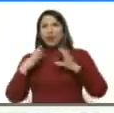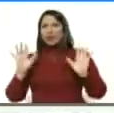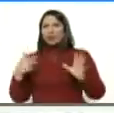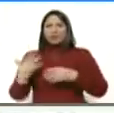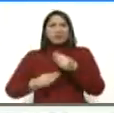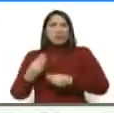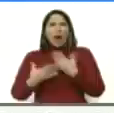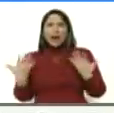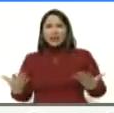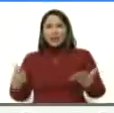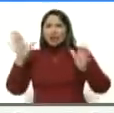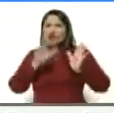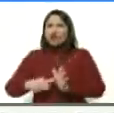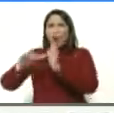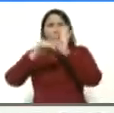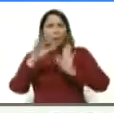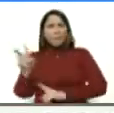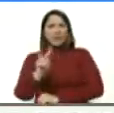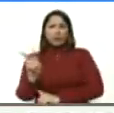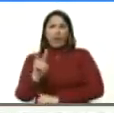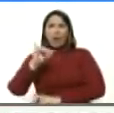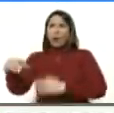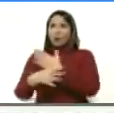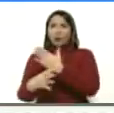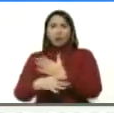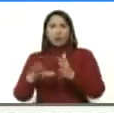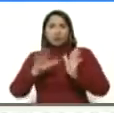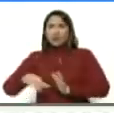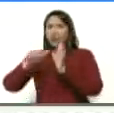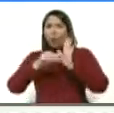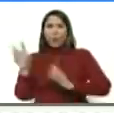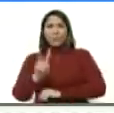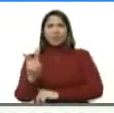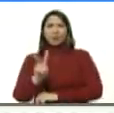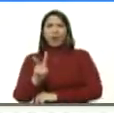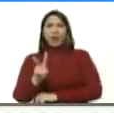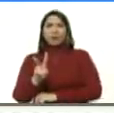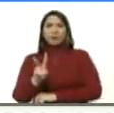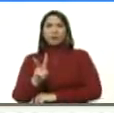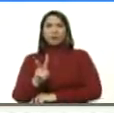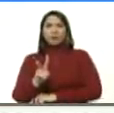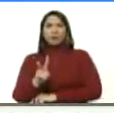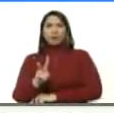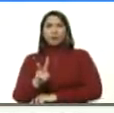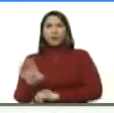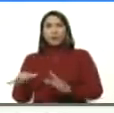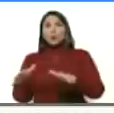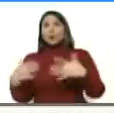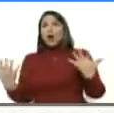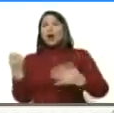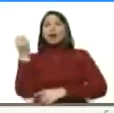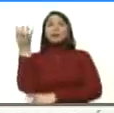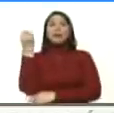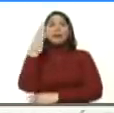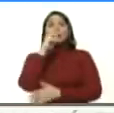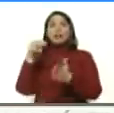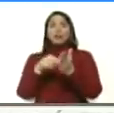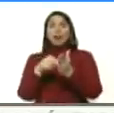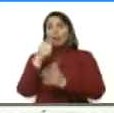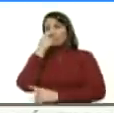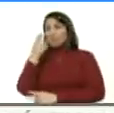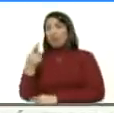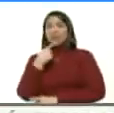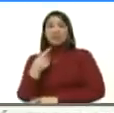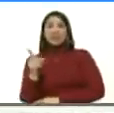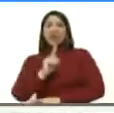hecho? El saqueo de Venezuela. El saqueo de Venezuela. Cuando la Asamblea Nacional en Desacato decía